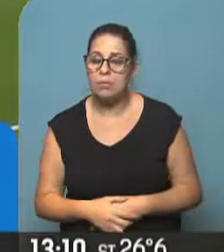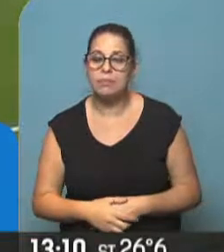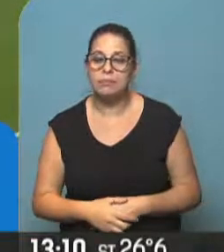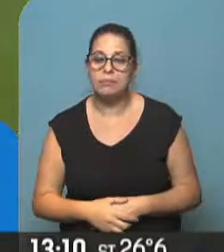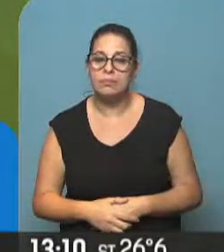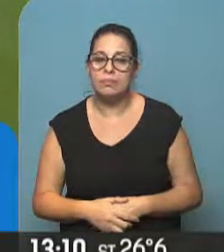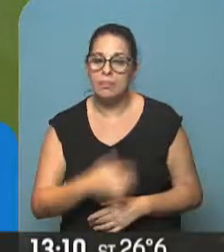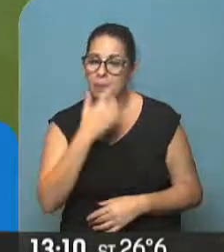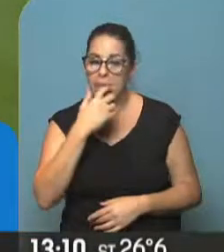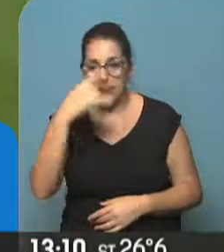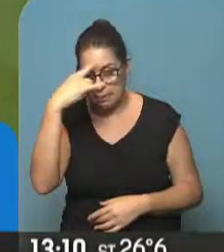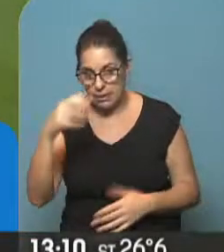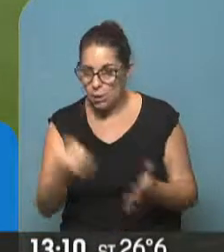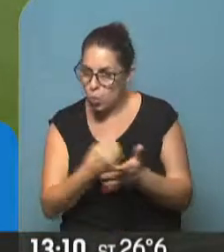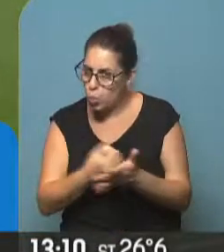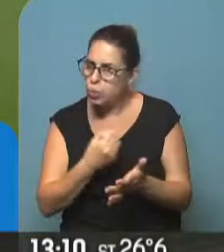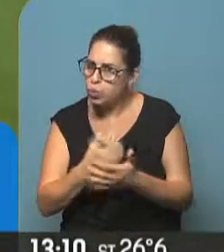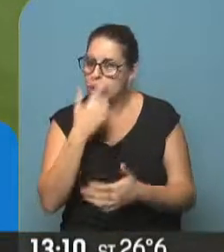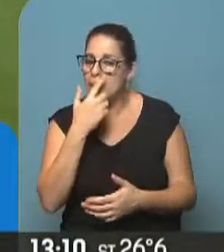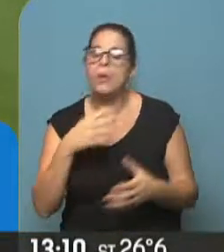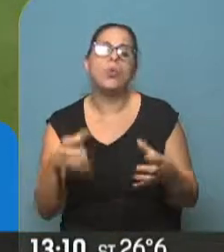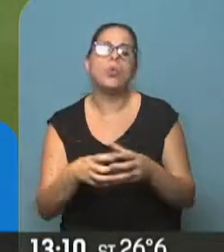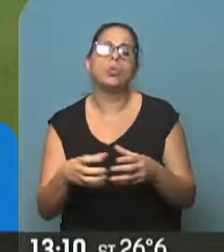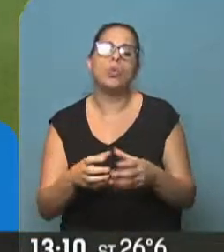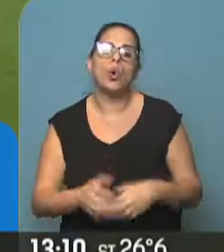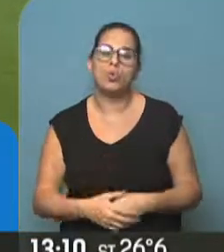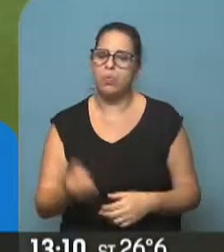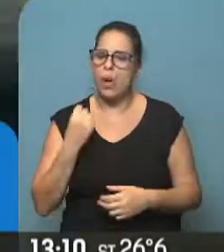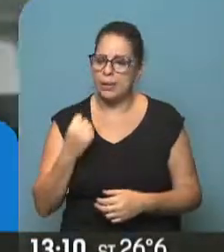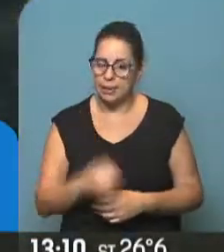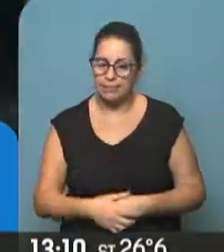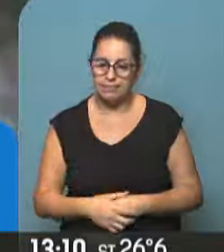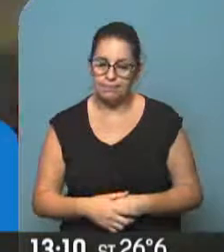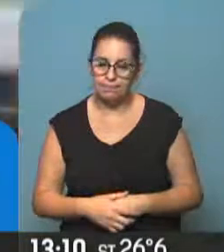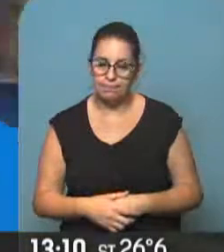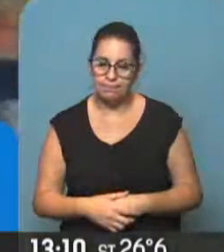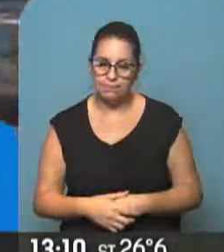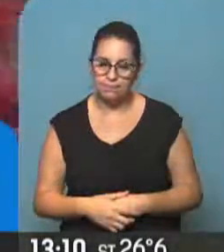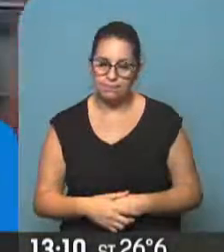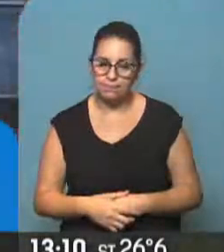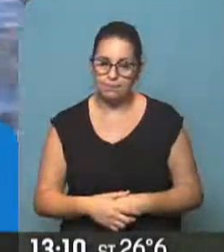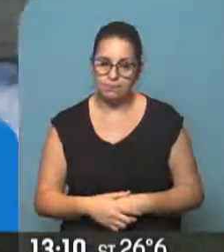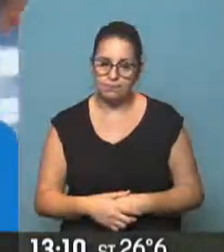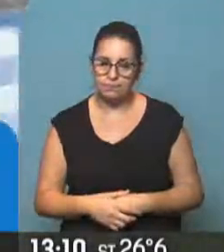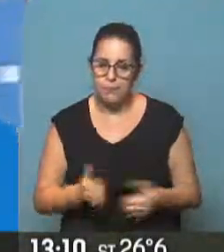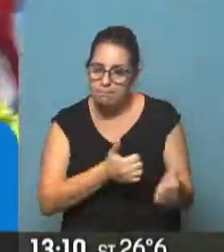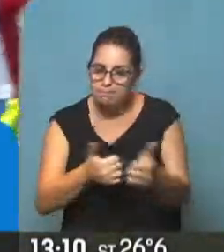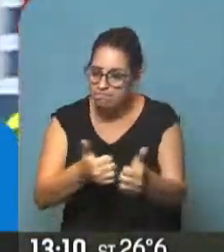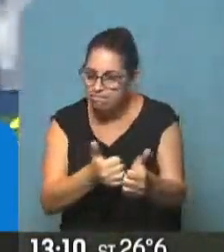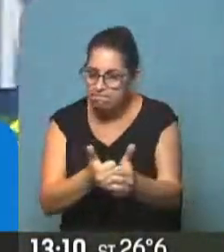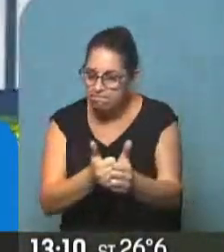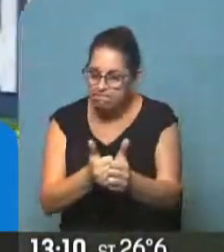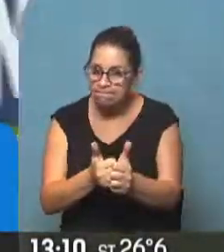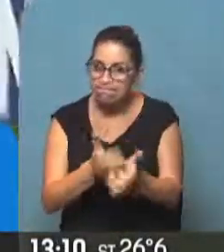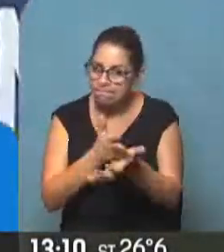disminución Independiente, con un fútbol fuerte dentro de las marcas, al